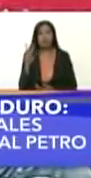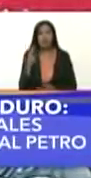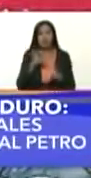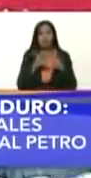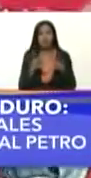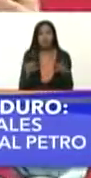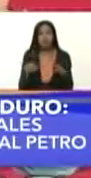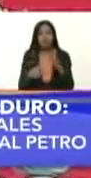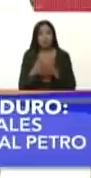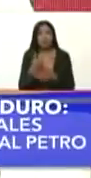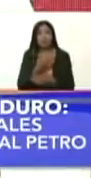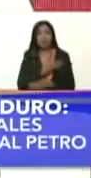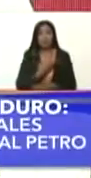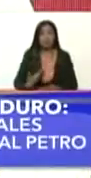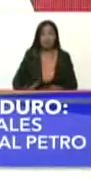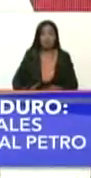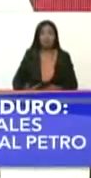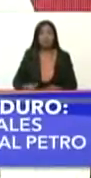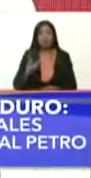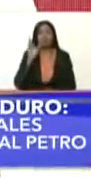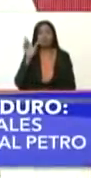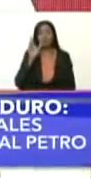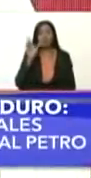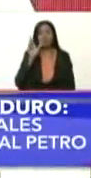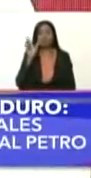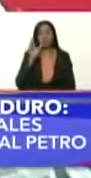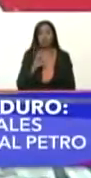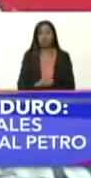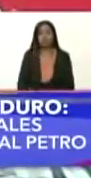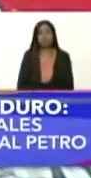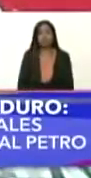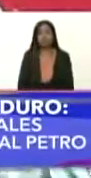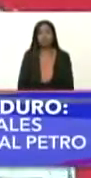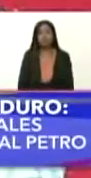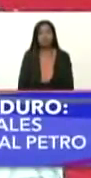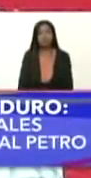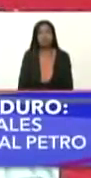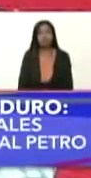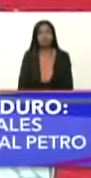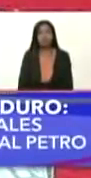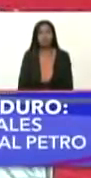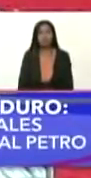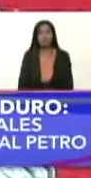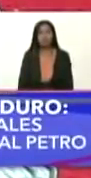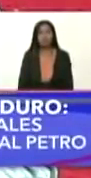secretario además de la presidencia del Partido Socialista Unido de Venezuela, que yo